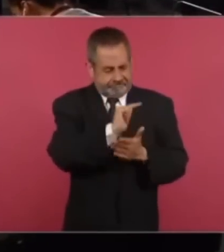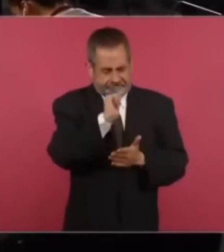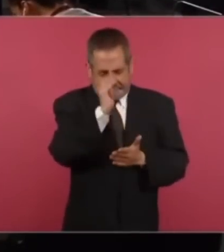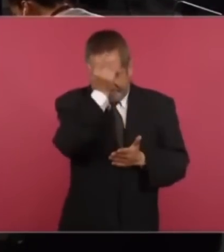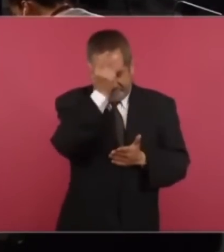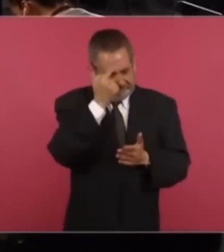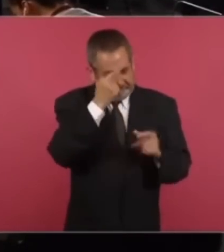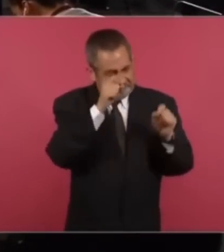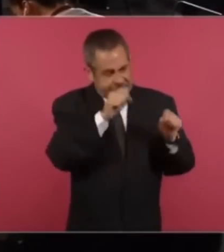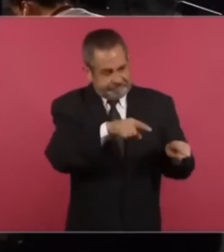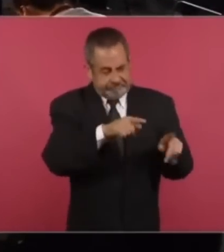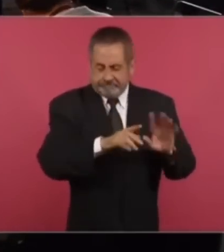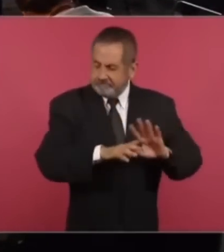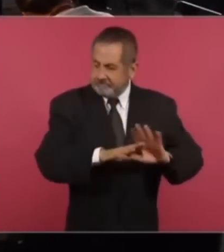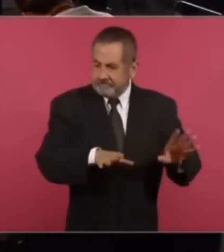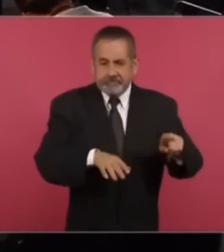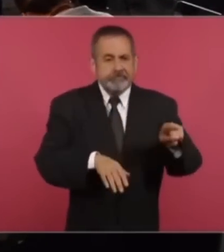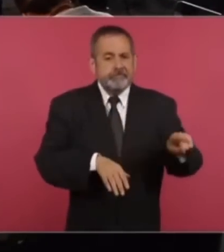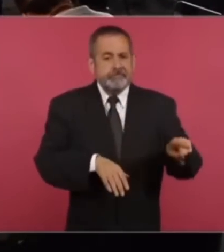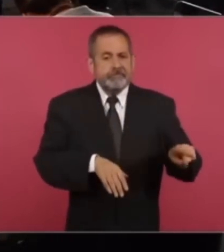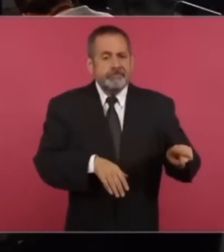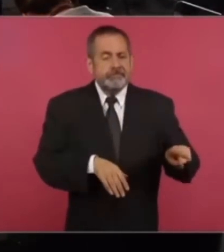por eso